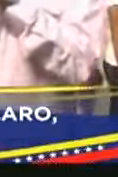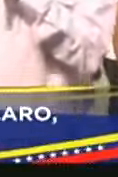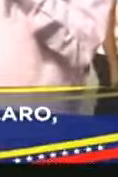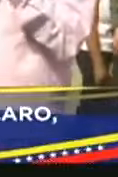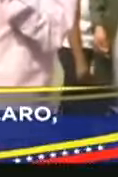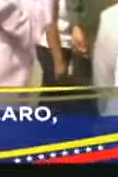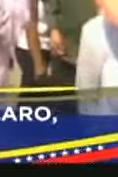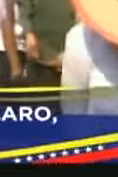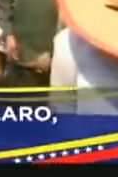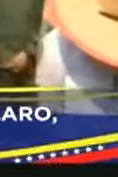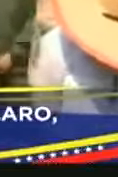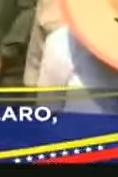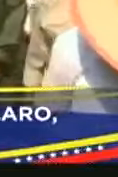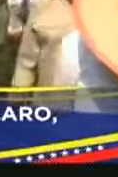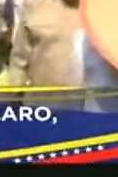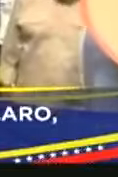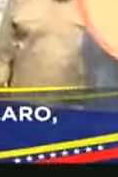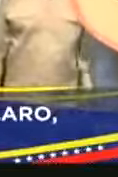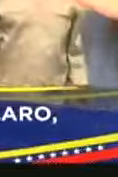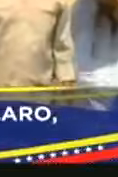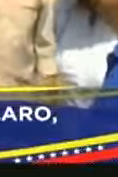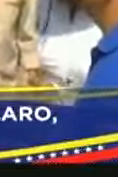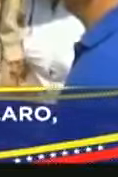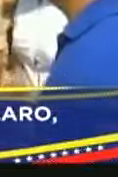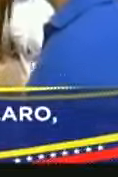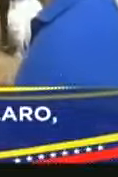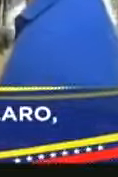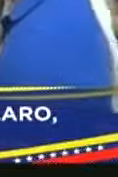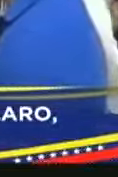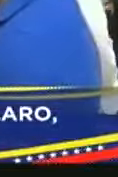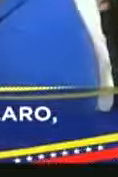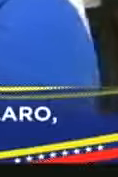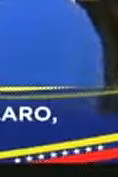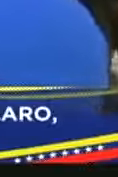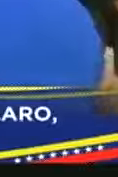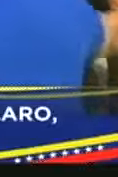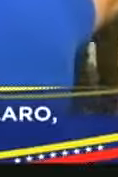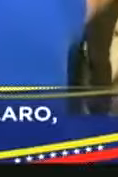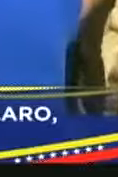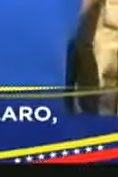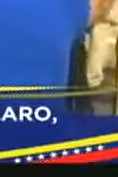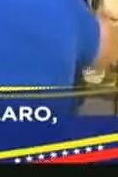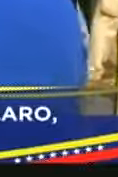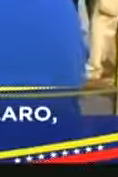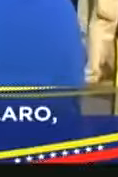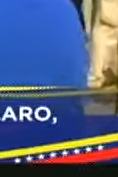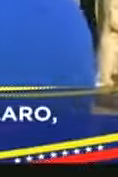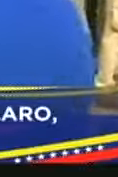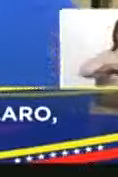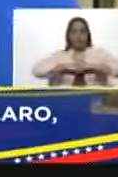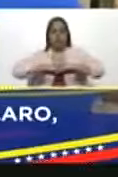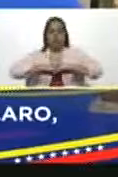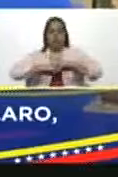compañeros, saludos a todos. Y aquí estamos pues, listo, en esta